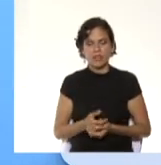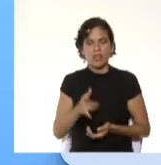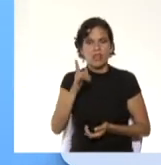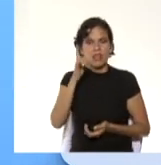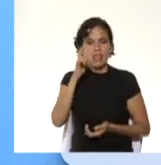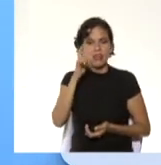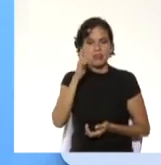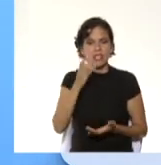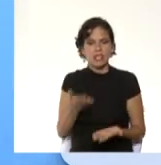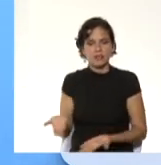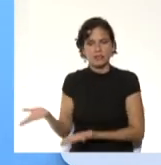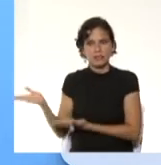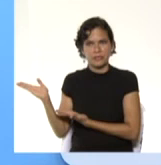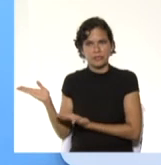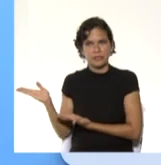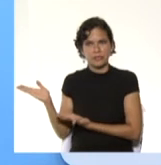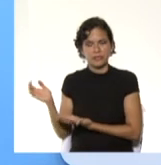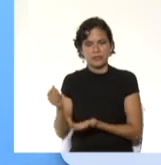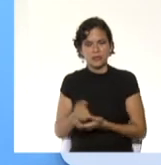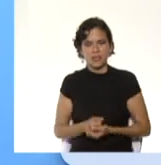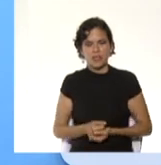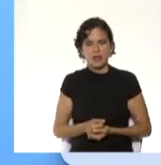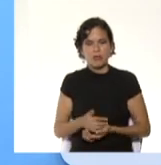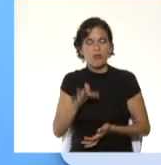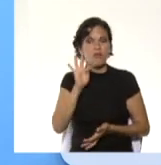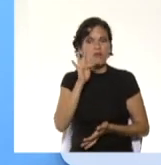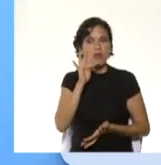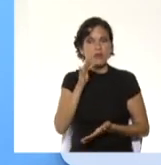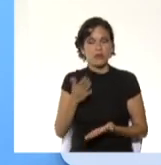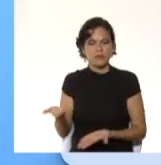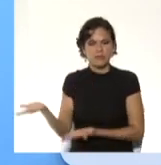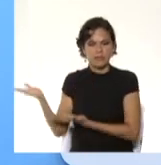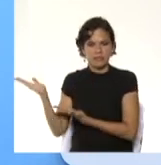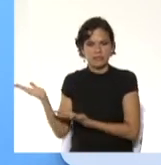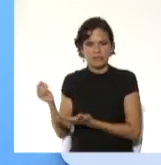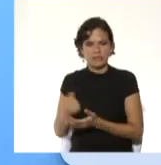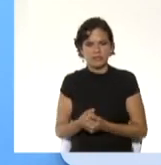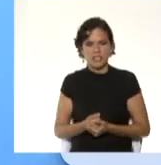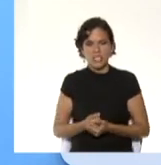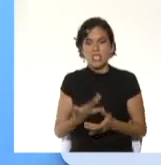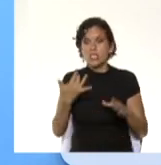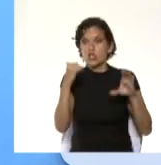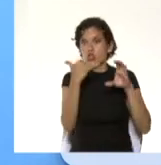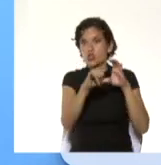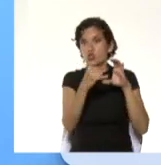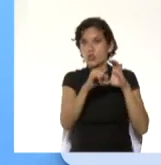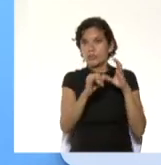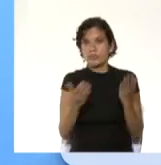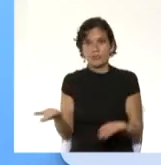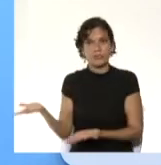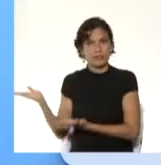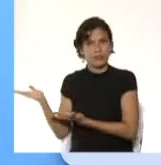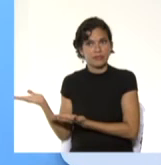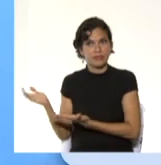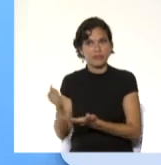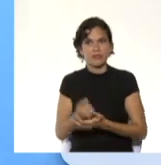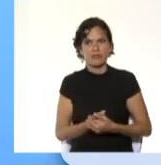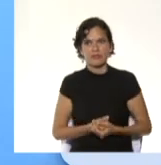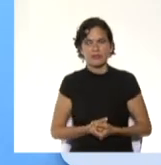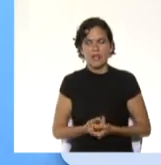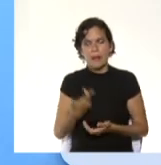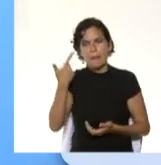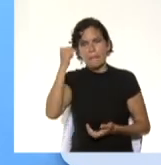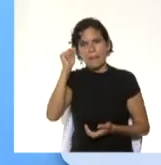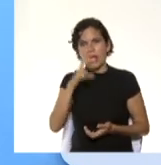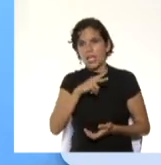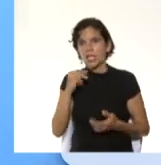Instagram como @Vive TV Oficial, por Facebook Vive Televisión y por supuesto nuestro canal de YouTube Vive TV Oficial para que no se